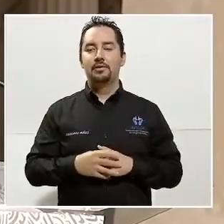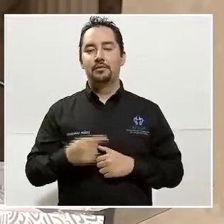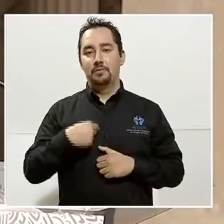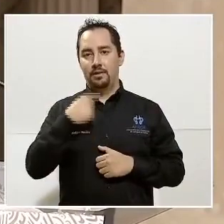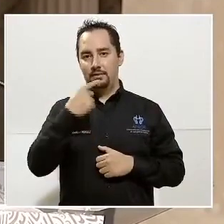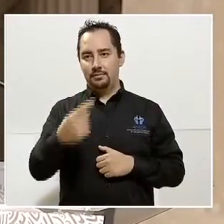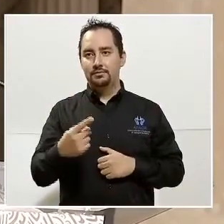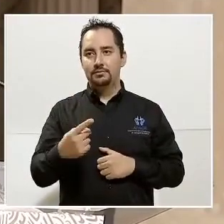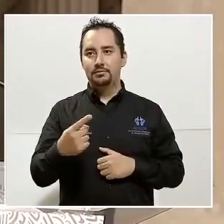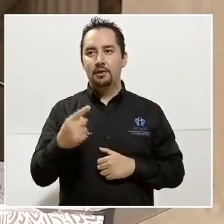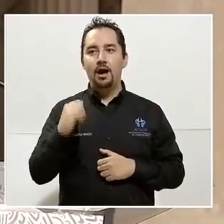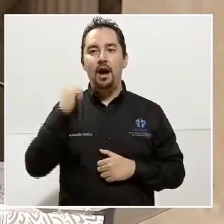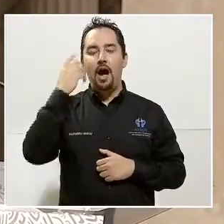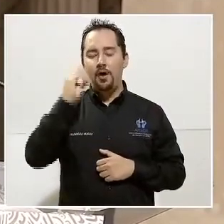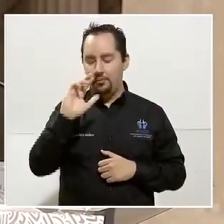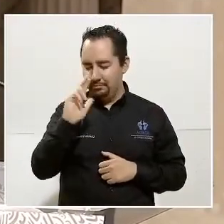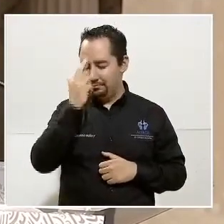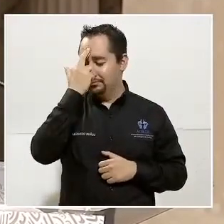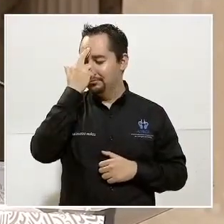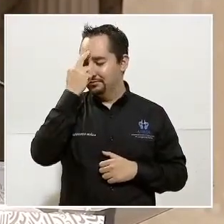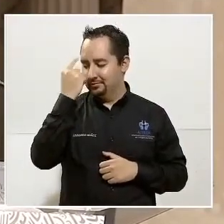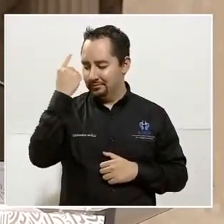confesar algo, también una anécdota.